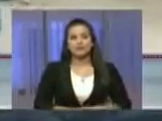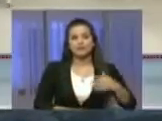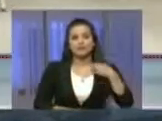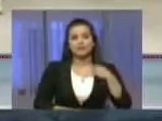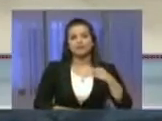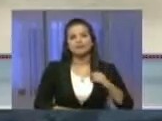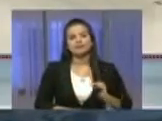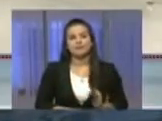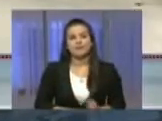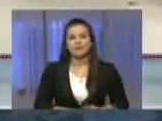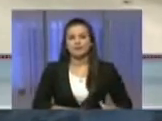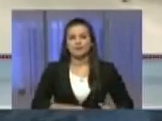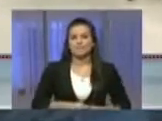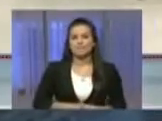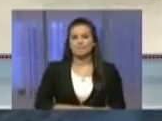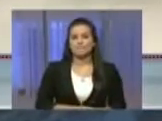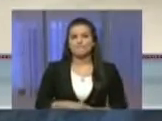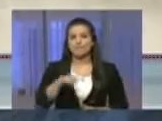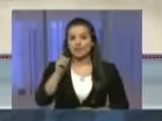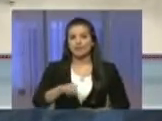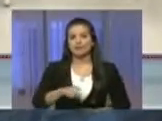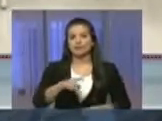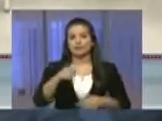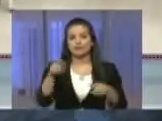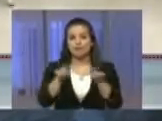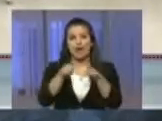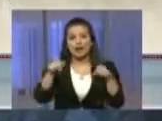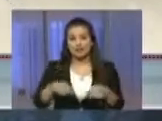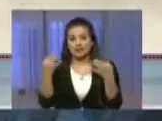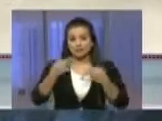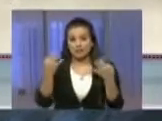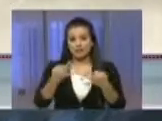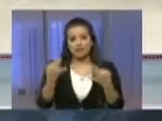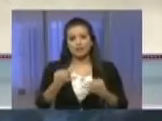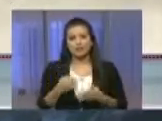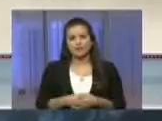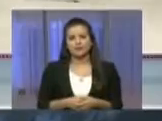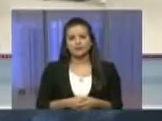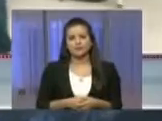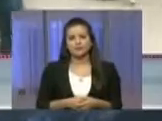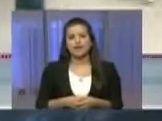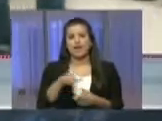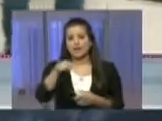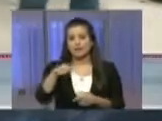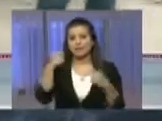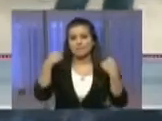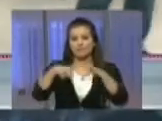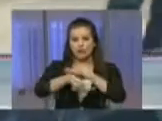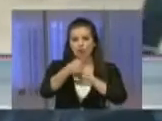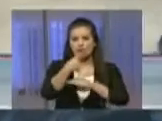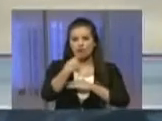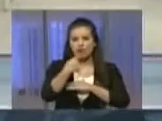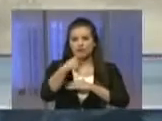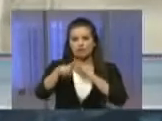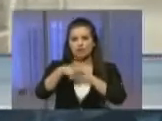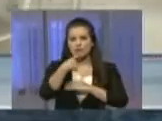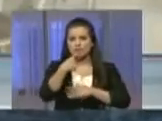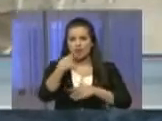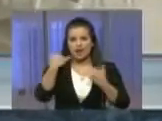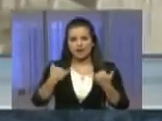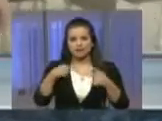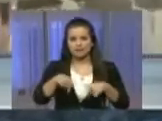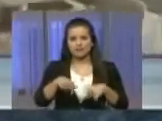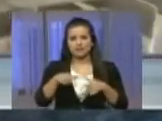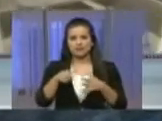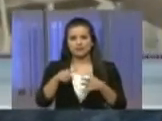presidente aquí están exactamente los niños de preescolar del simoncito están toda la mañana a partir de